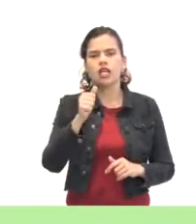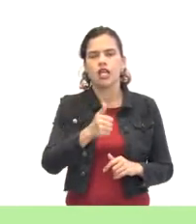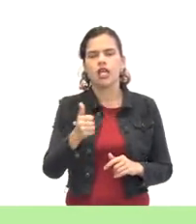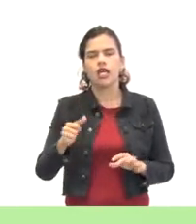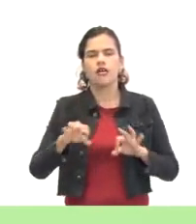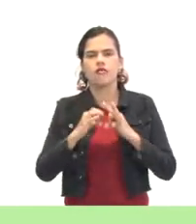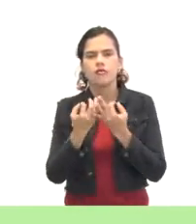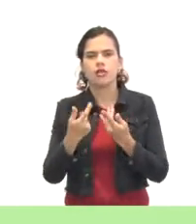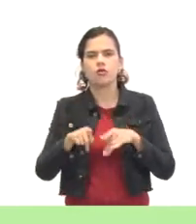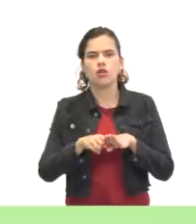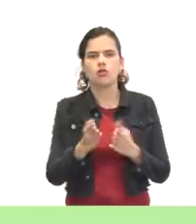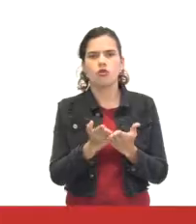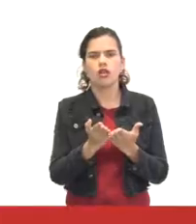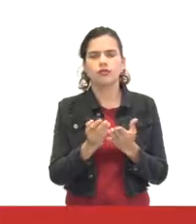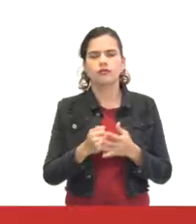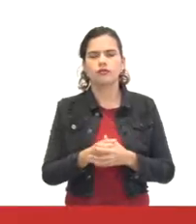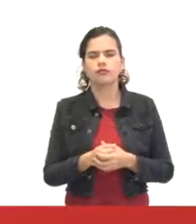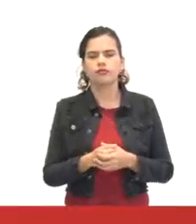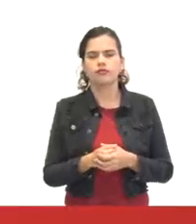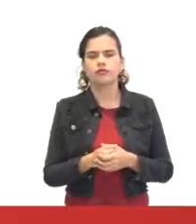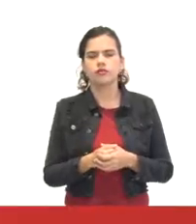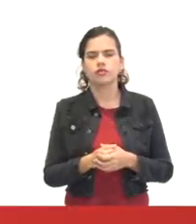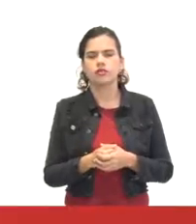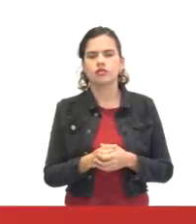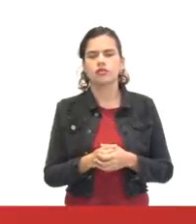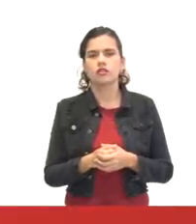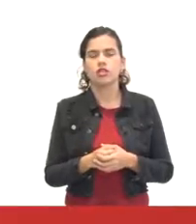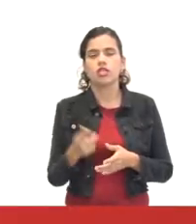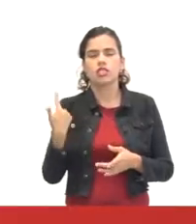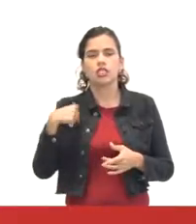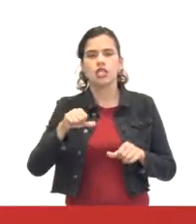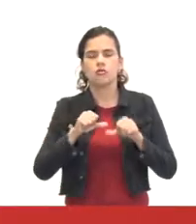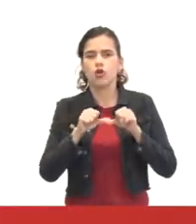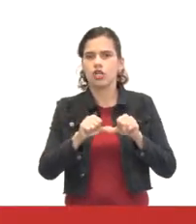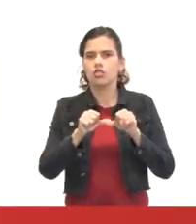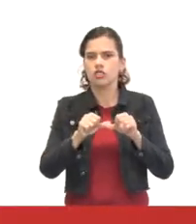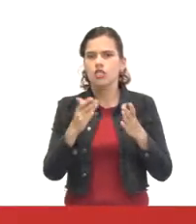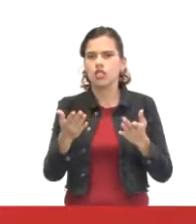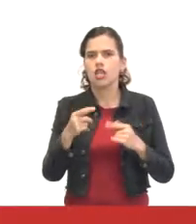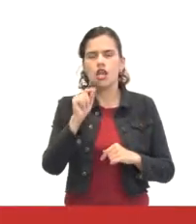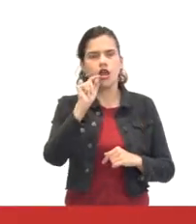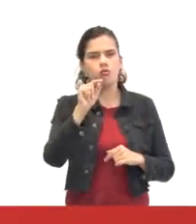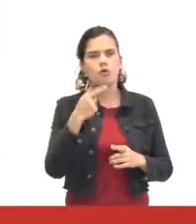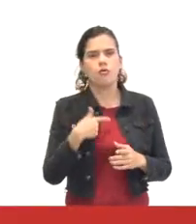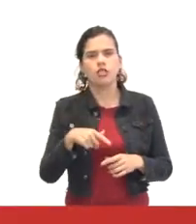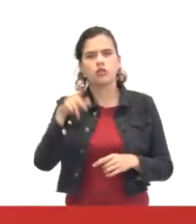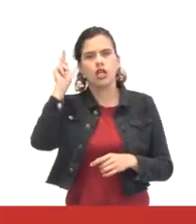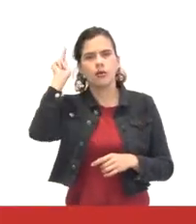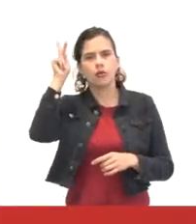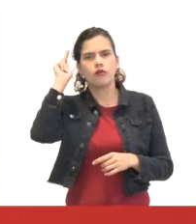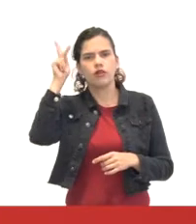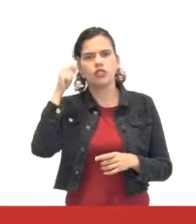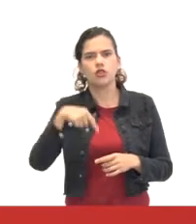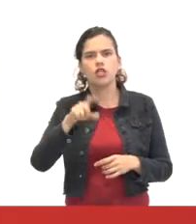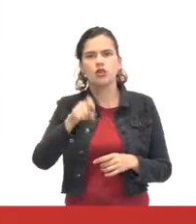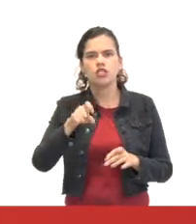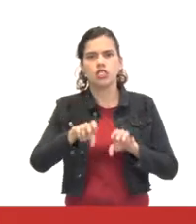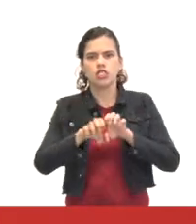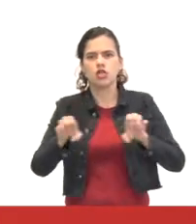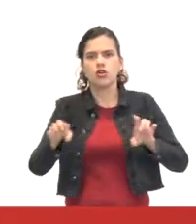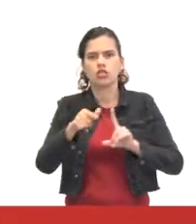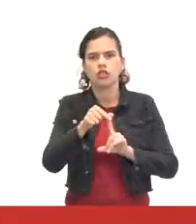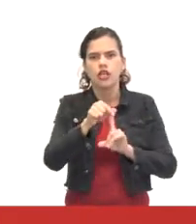Familia, Una Escuela. Pero Guillermo, debemos continuar. Ya eres el turno de las docentes de la modalidad con